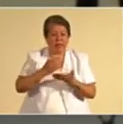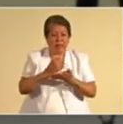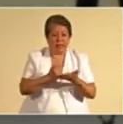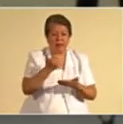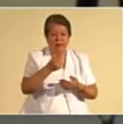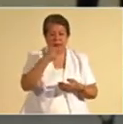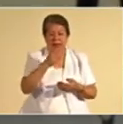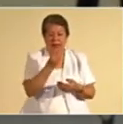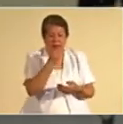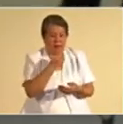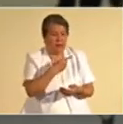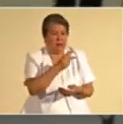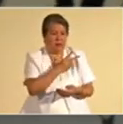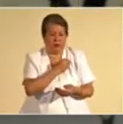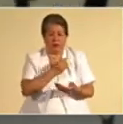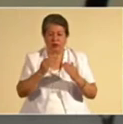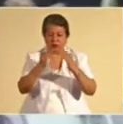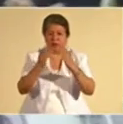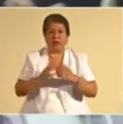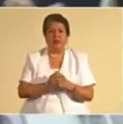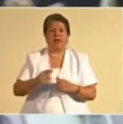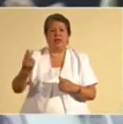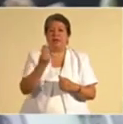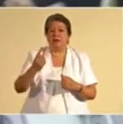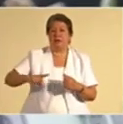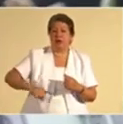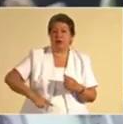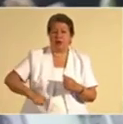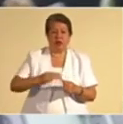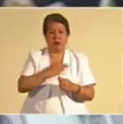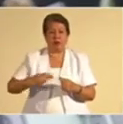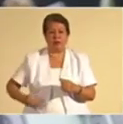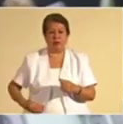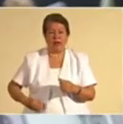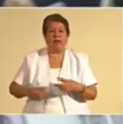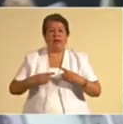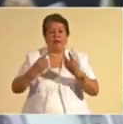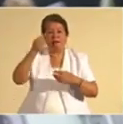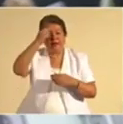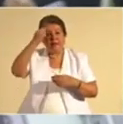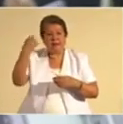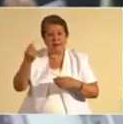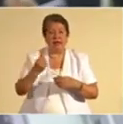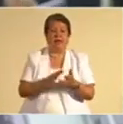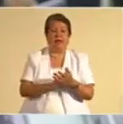casa. Entonces, necesitamos que el gobierno municipal facilite, agilice